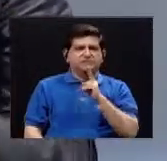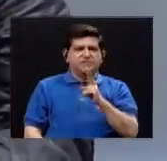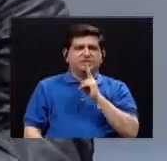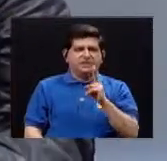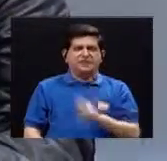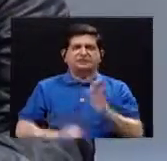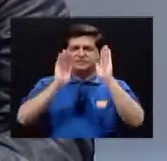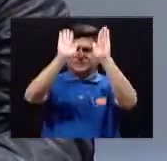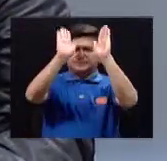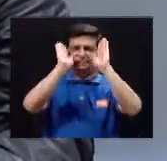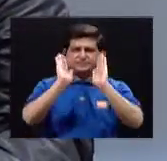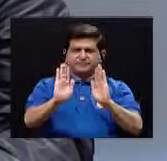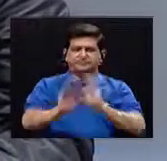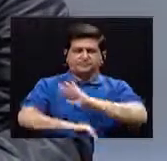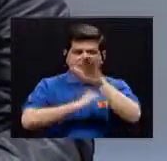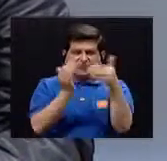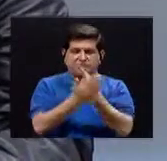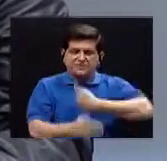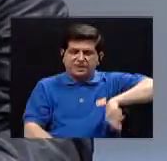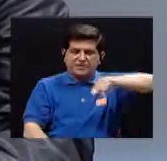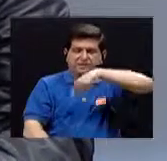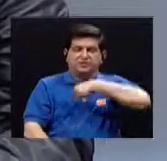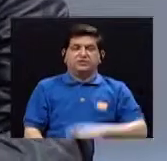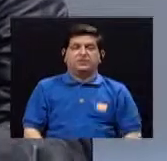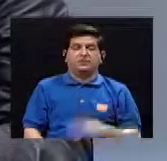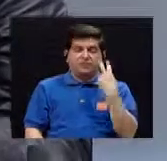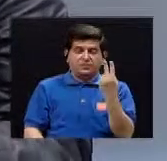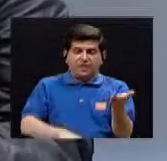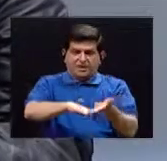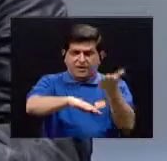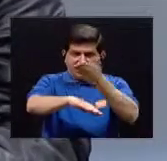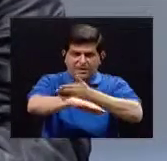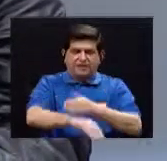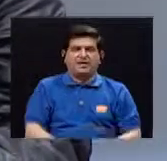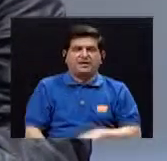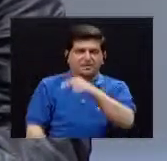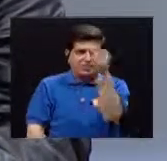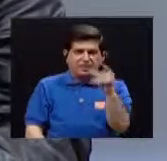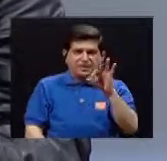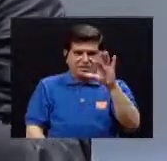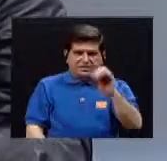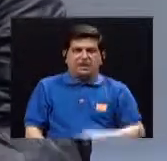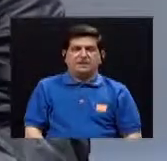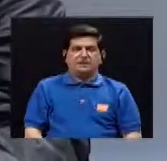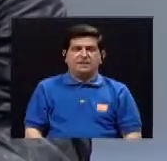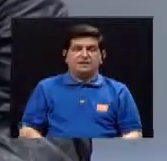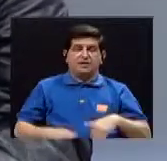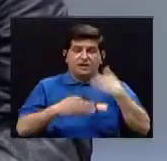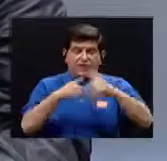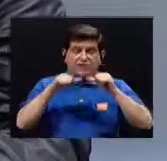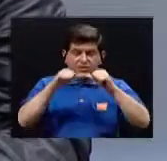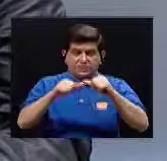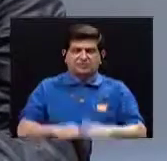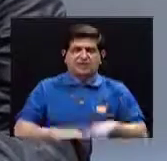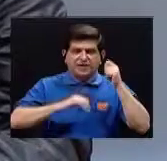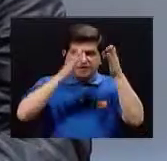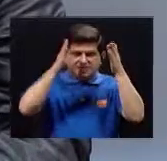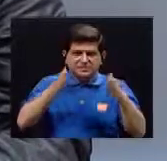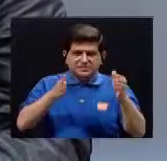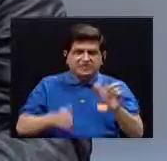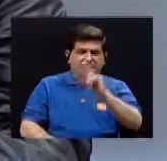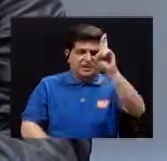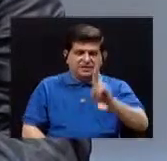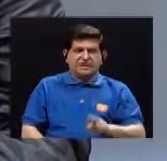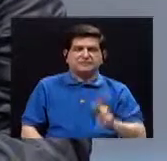realmente maravillosa para todos nosotros veamos el avance de italia 90 y volvemos con el cineasta